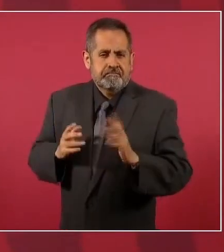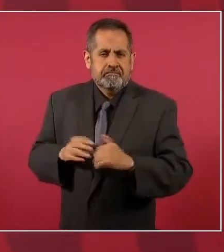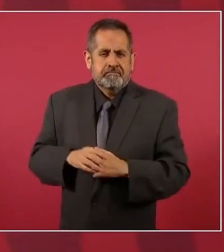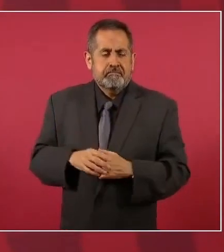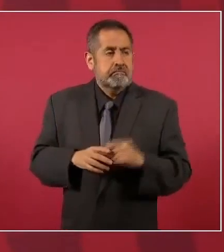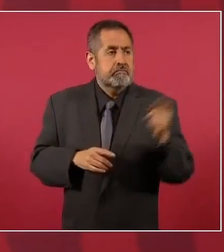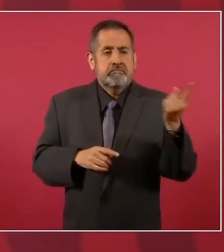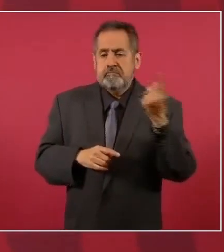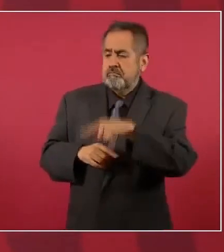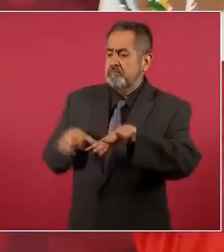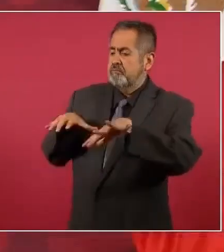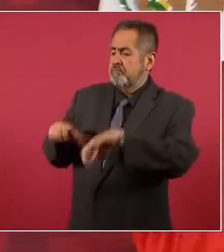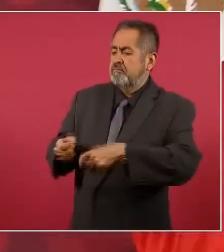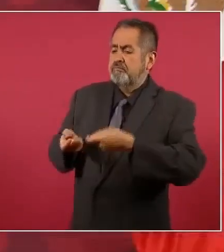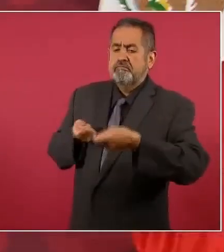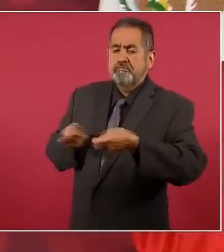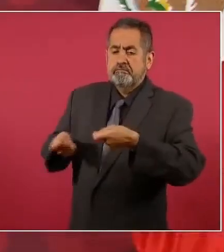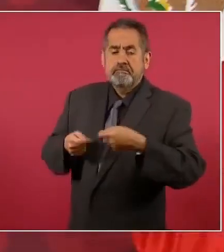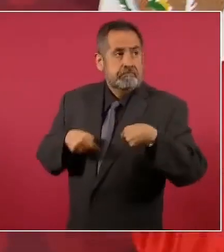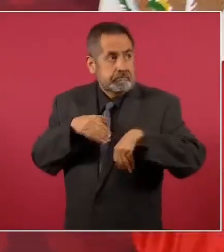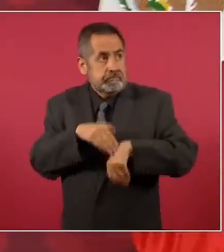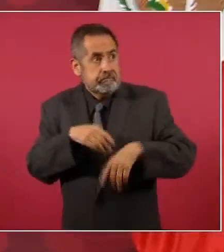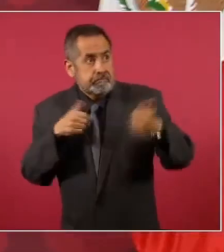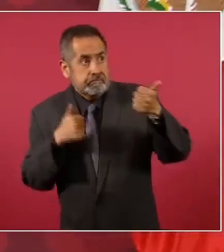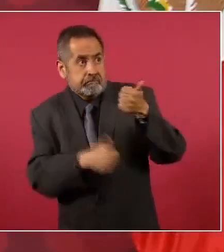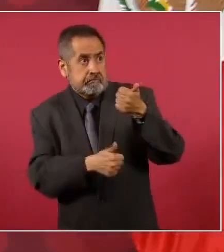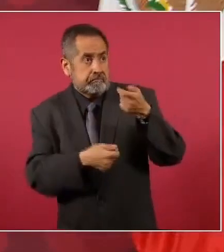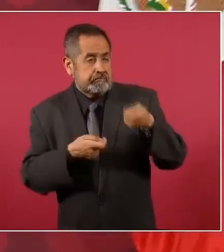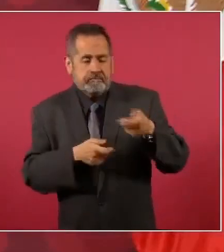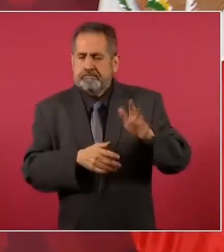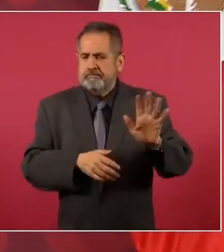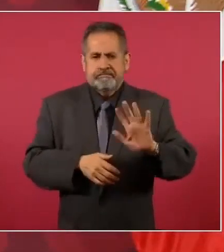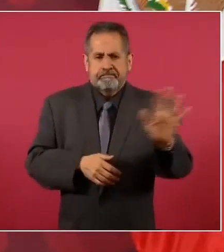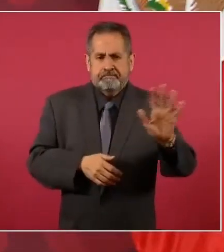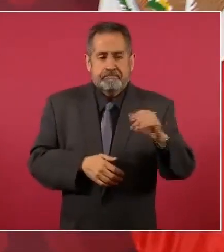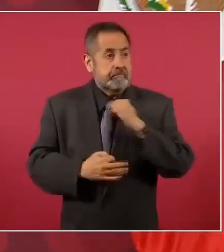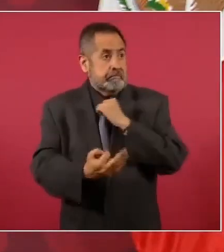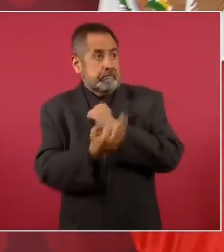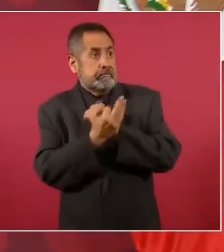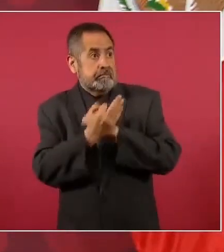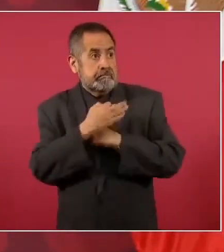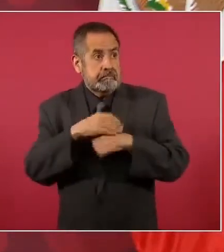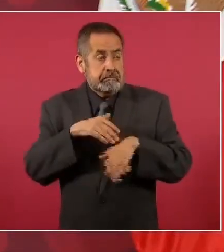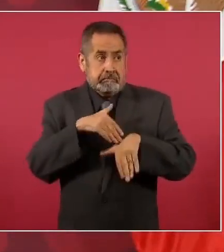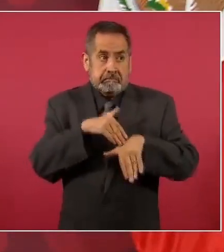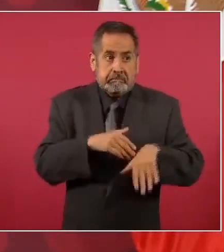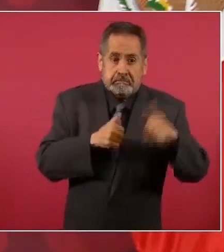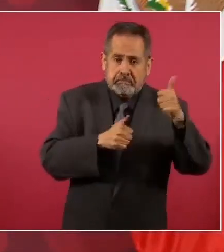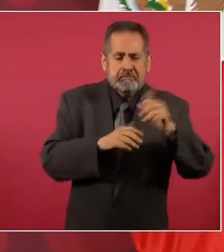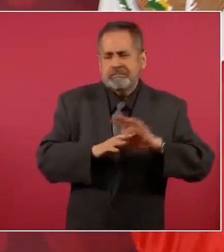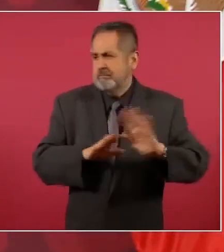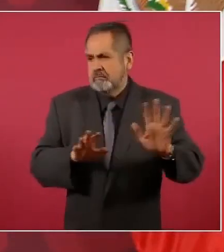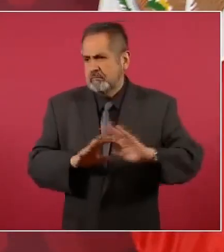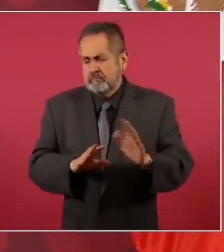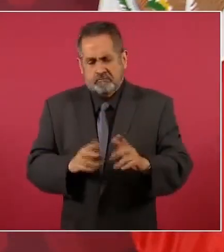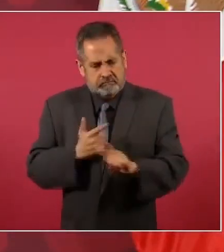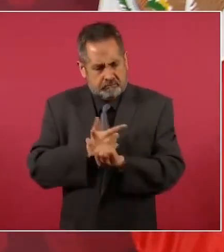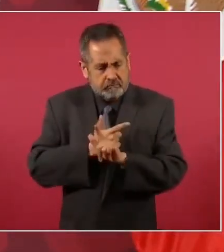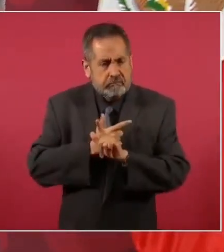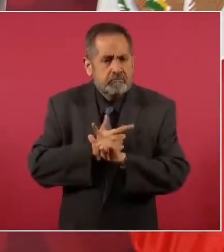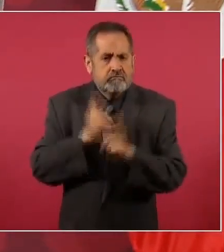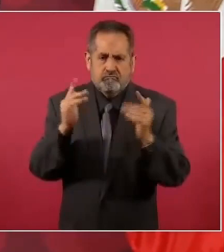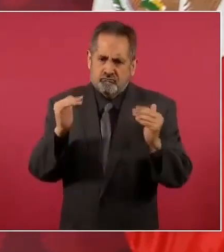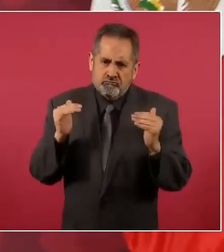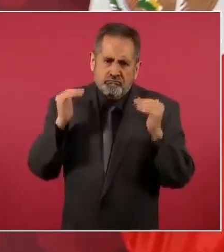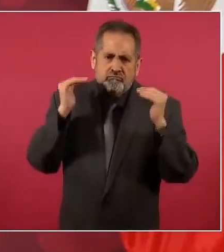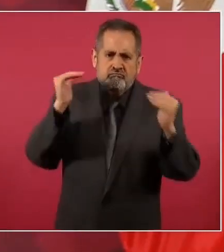somos colonia, no somos protectorado de ningún país